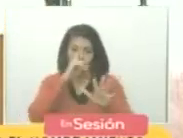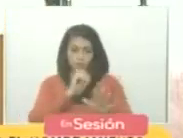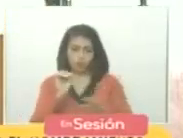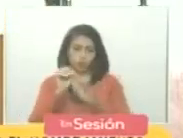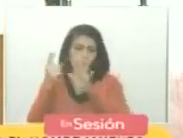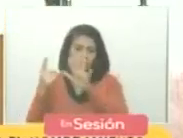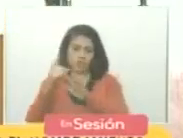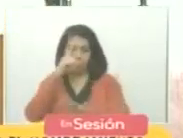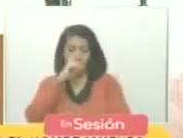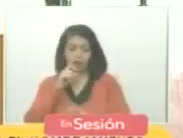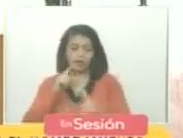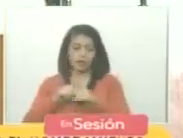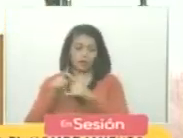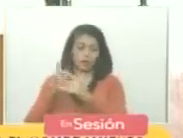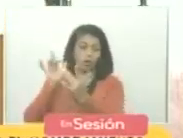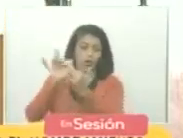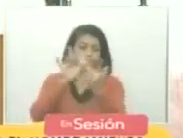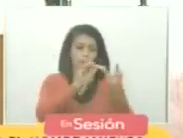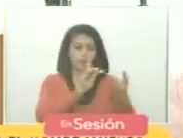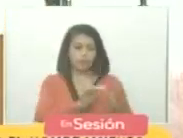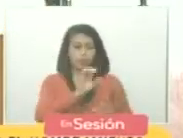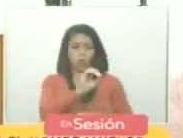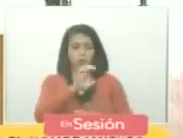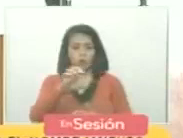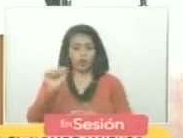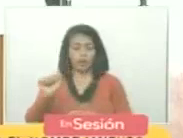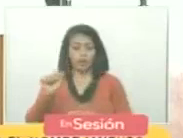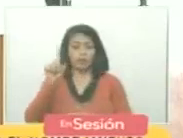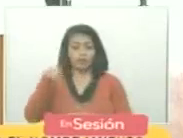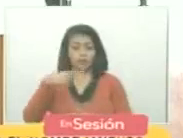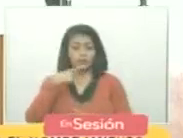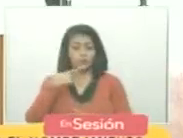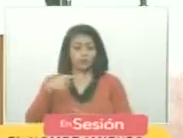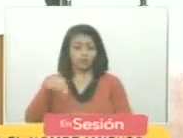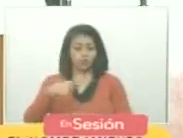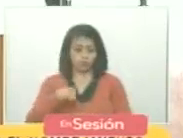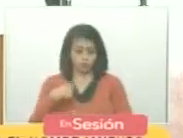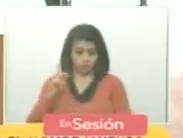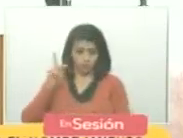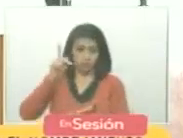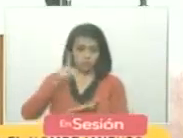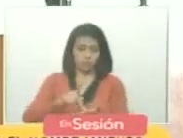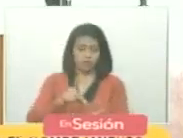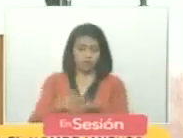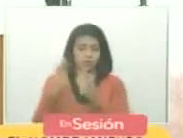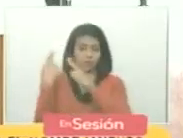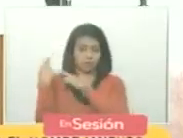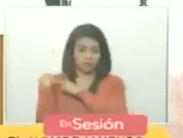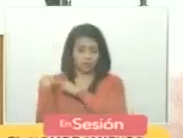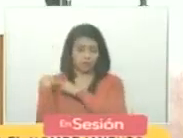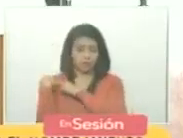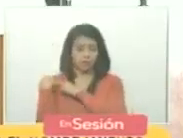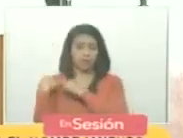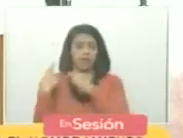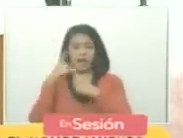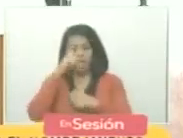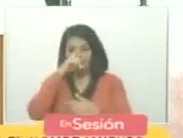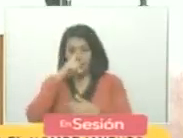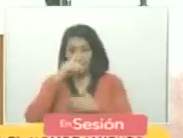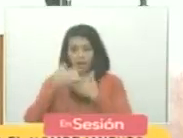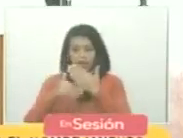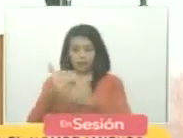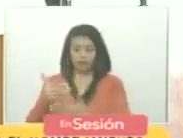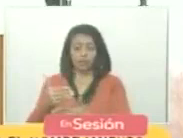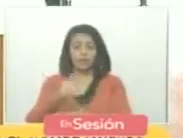6 años en la OEA, de la cual yo fui parte de esa delegación, varios años